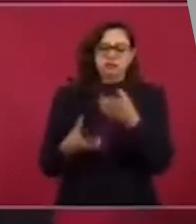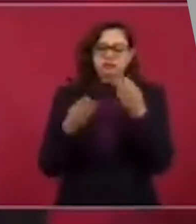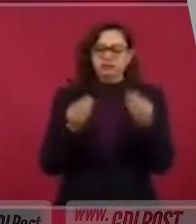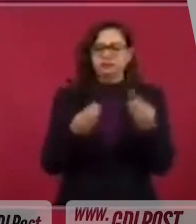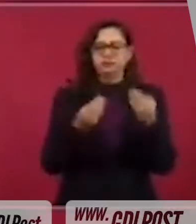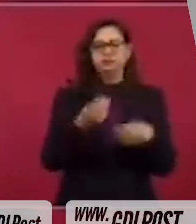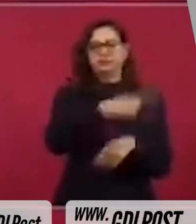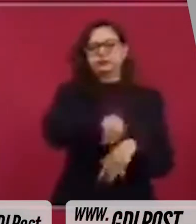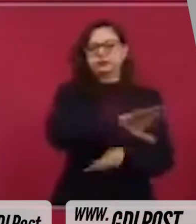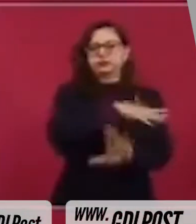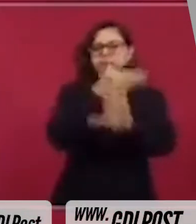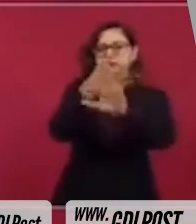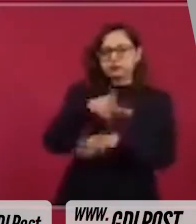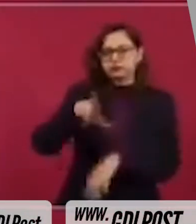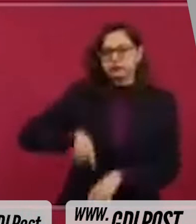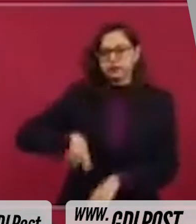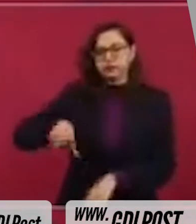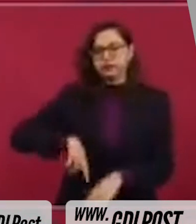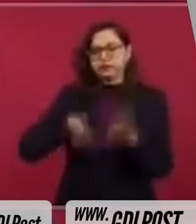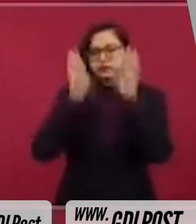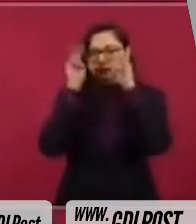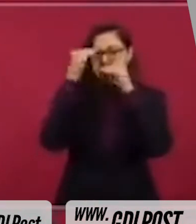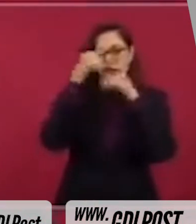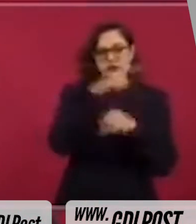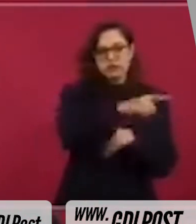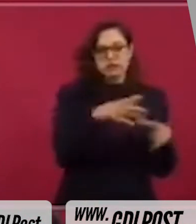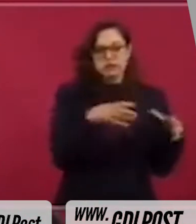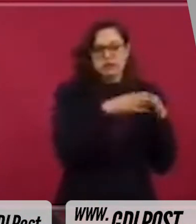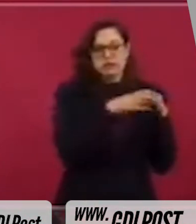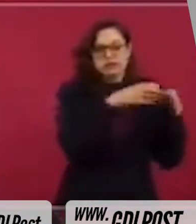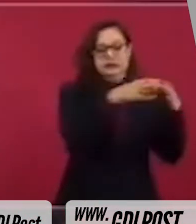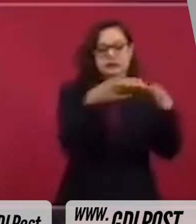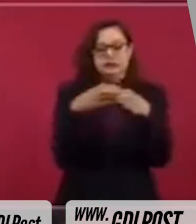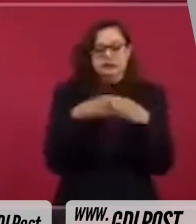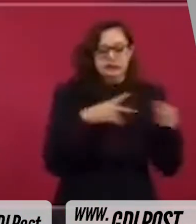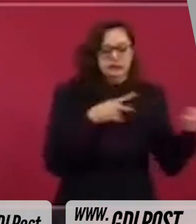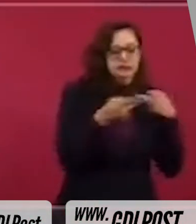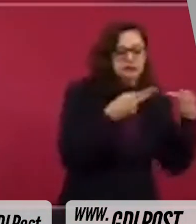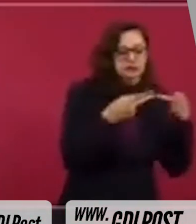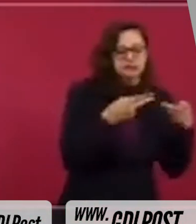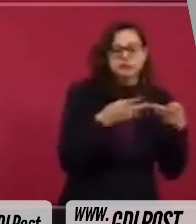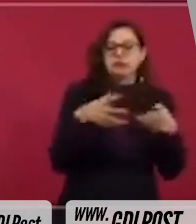Mucha infiltración. Y entonces lo que quisieran